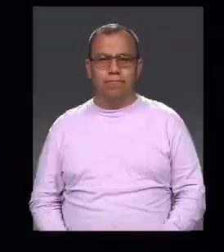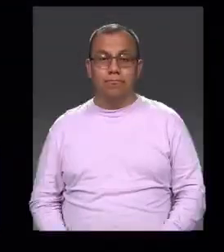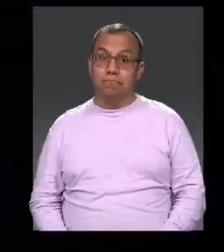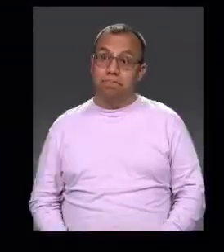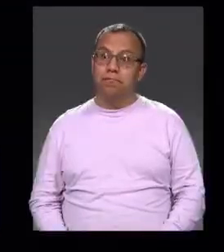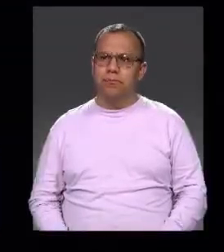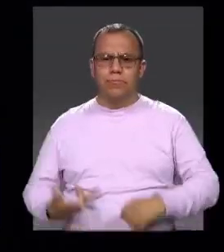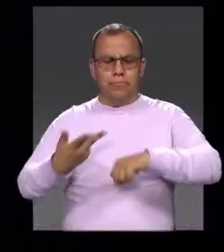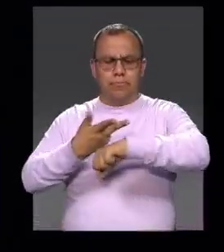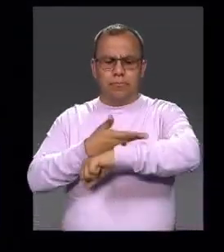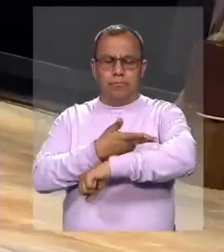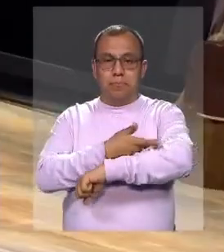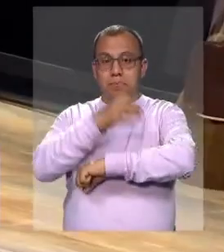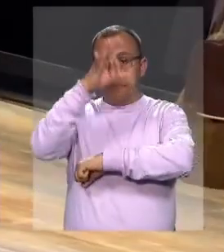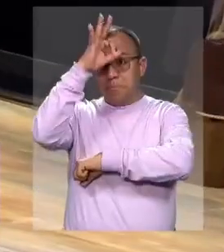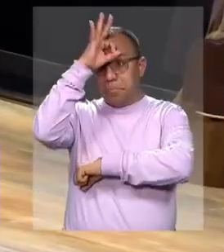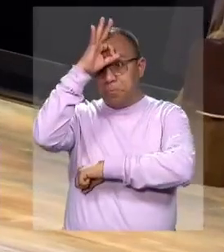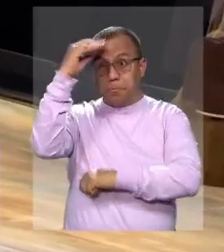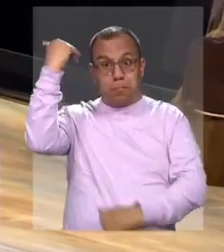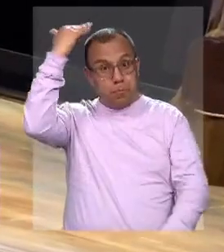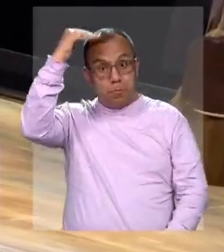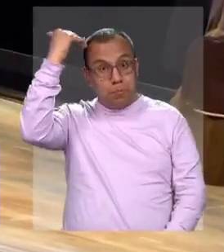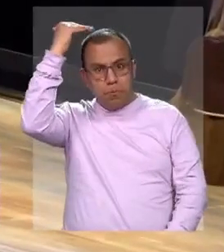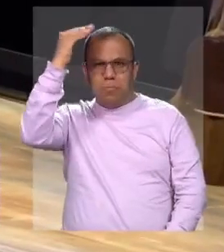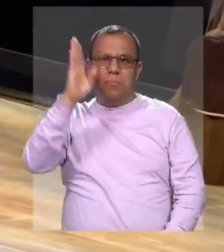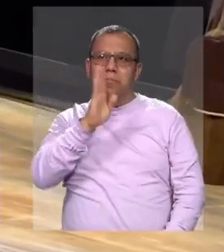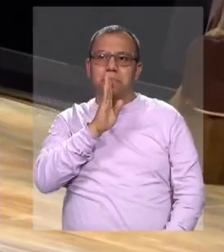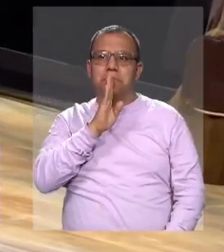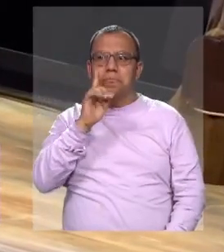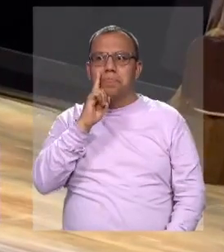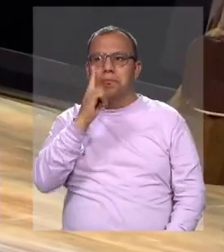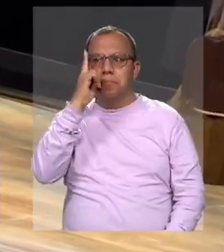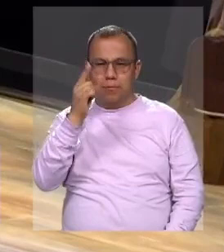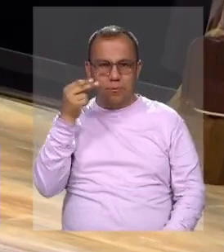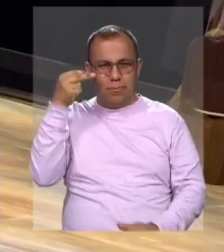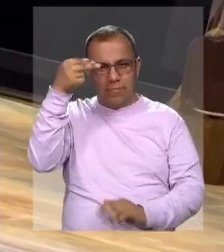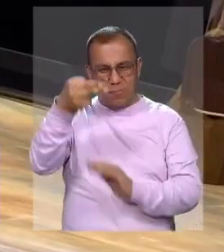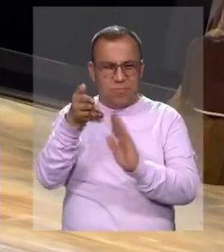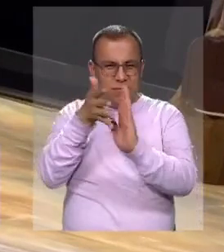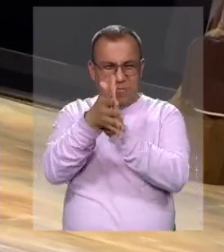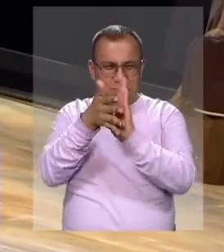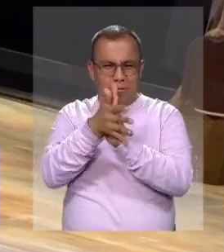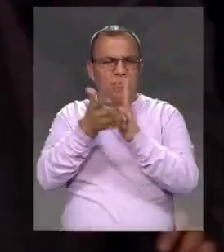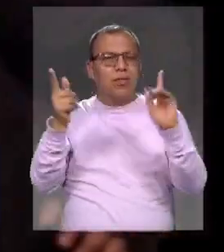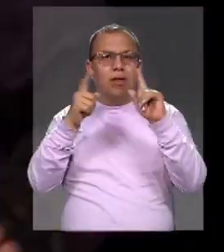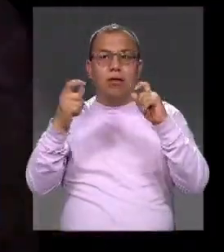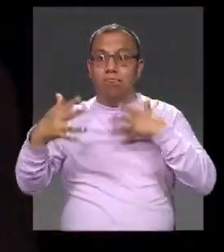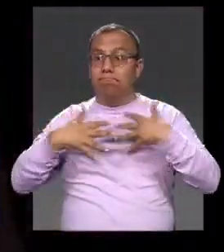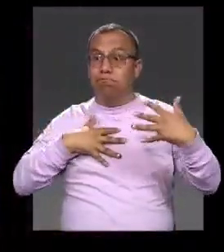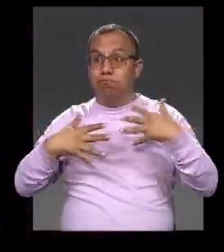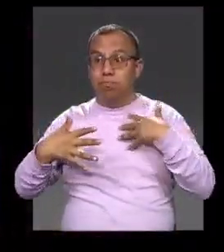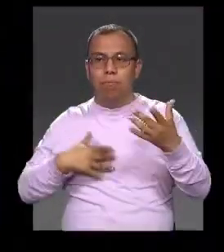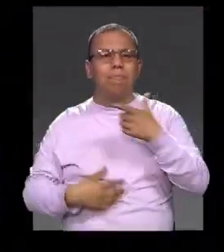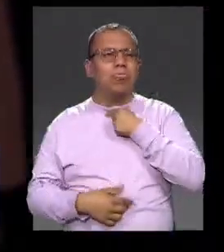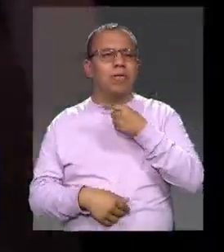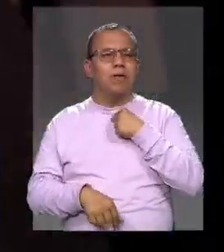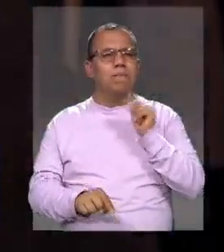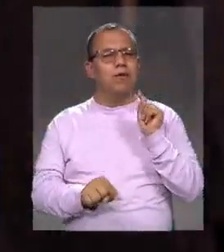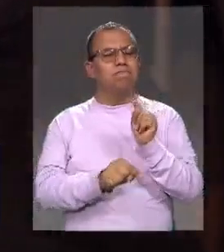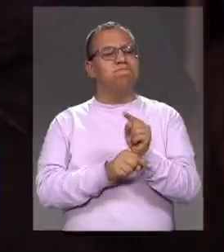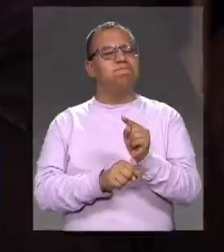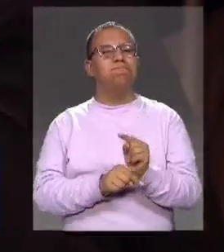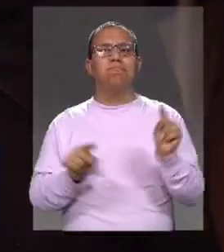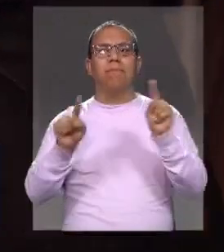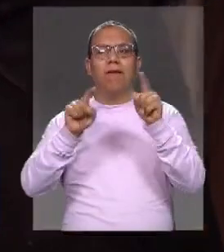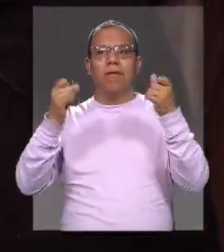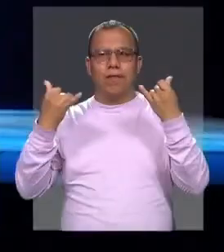Una oveja inocente e ingenua es la protagonista de Historia de una Oveja, una obra que con humor e ironía habla sobre